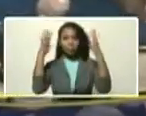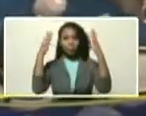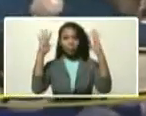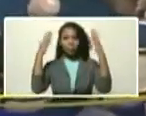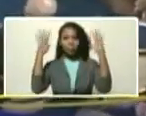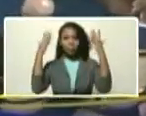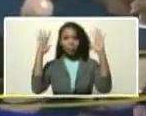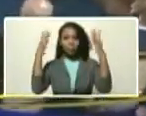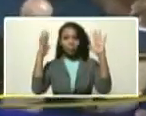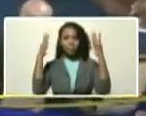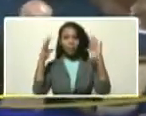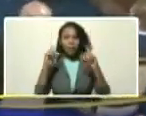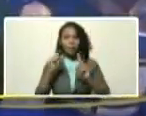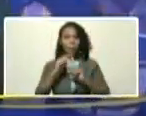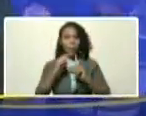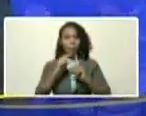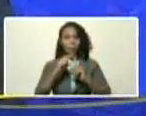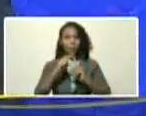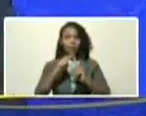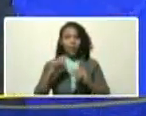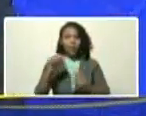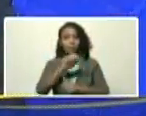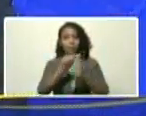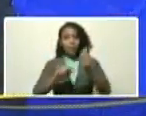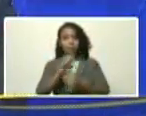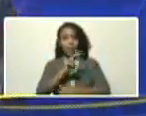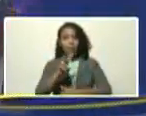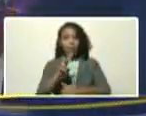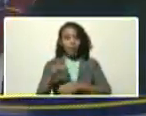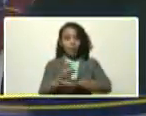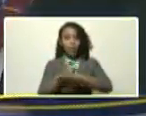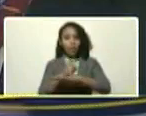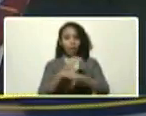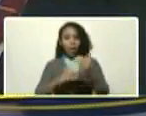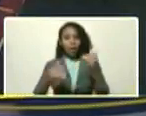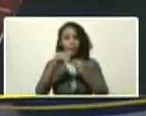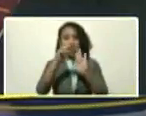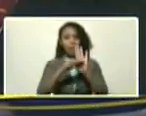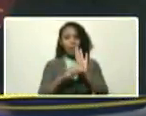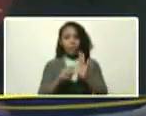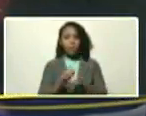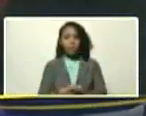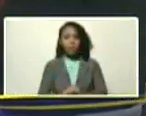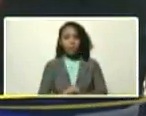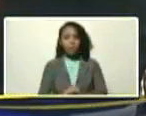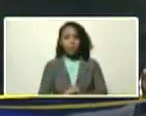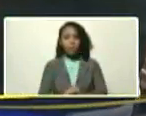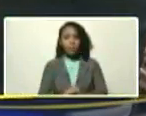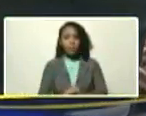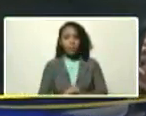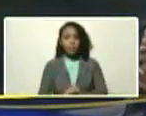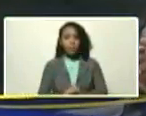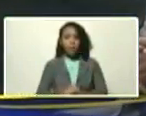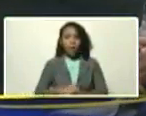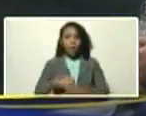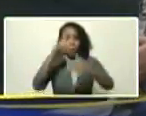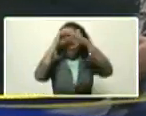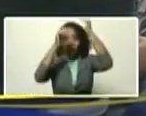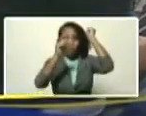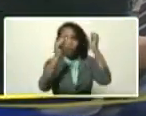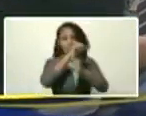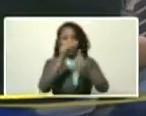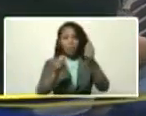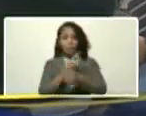Las palabras del copresidente de la Comisión Intergubernamental de Alto Nivel. Excelentísimo señor Yuri Borisov, vicepresidente